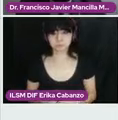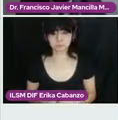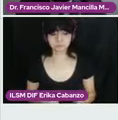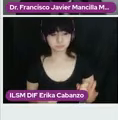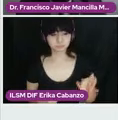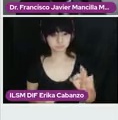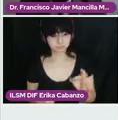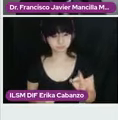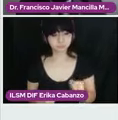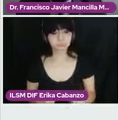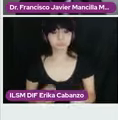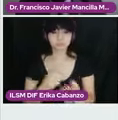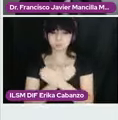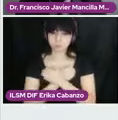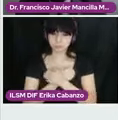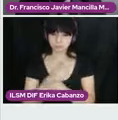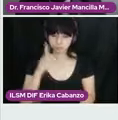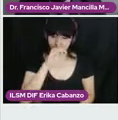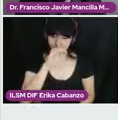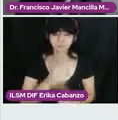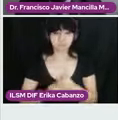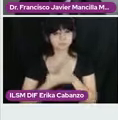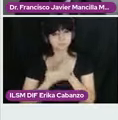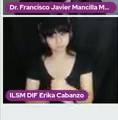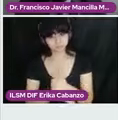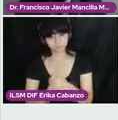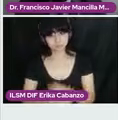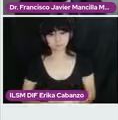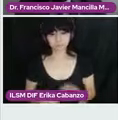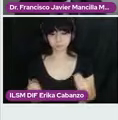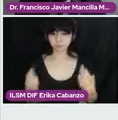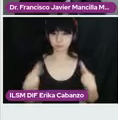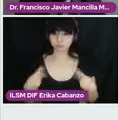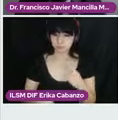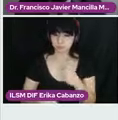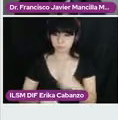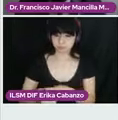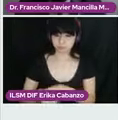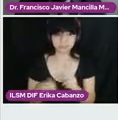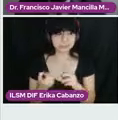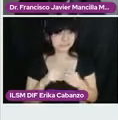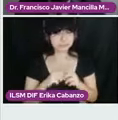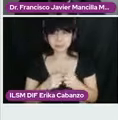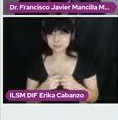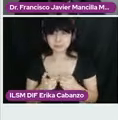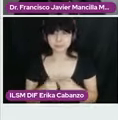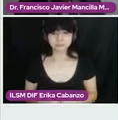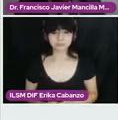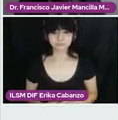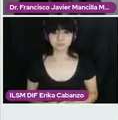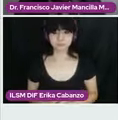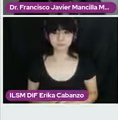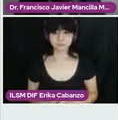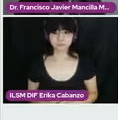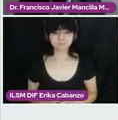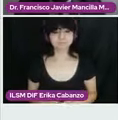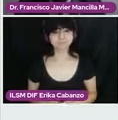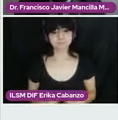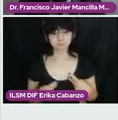la consejería, ¿sí? Recordemos que son muchos de estos pacientes son pacientes ansiosos, particularmente una población que es